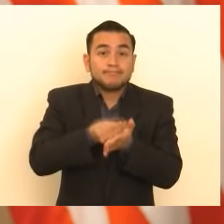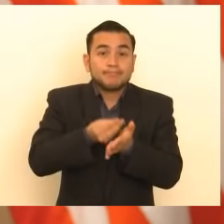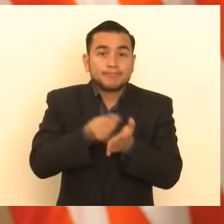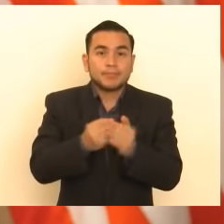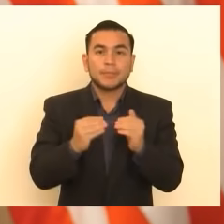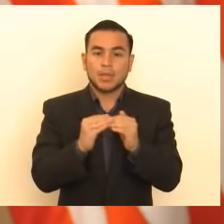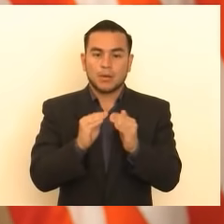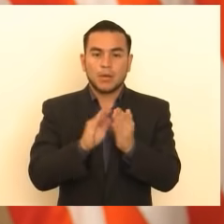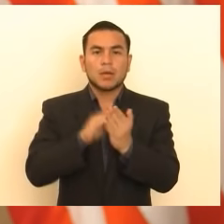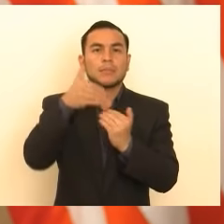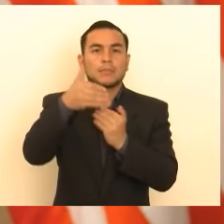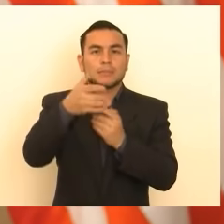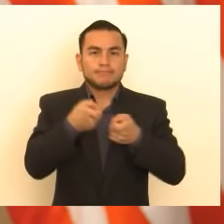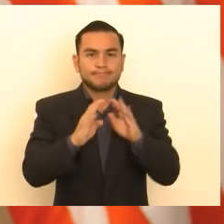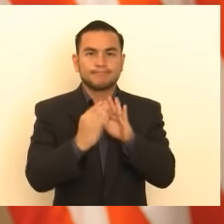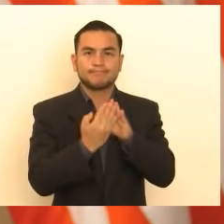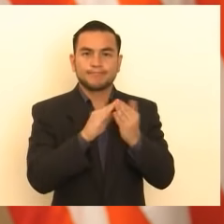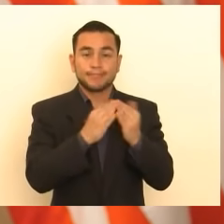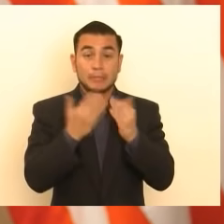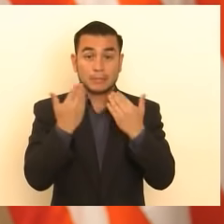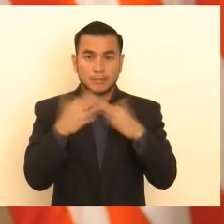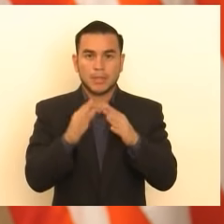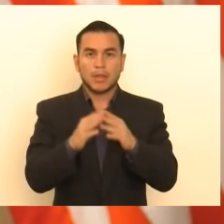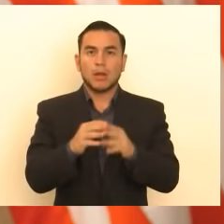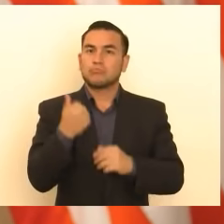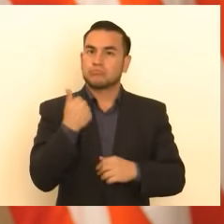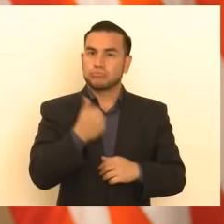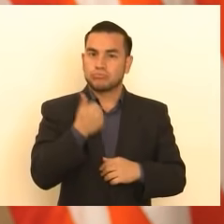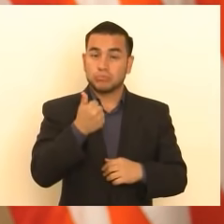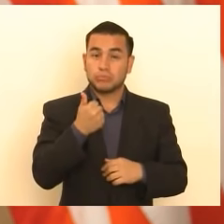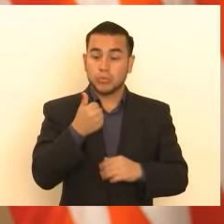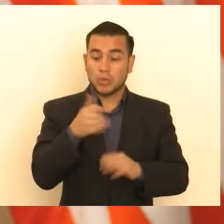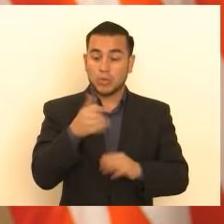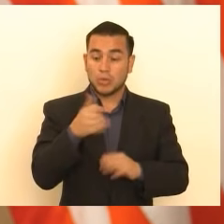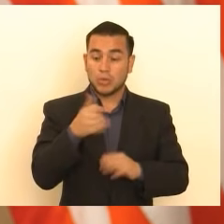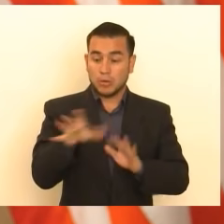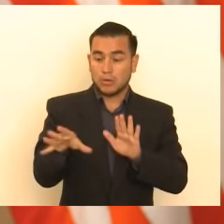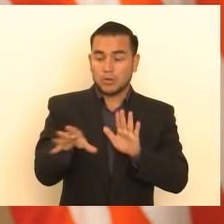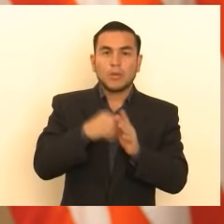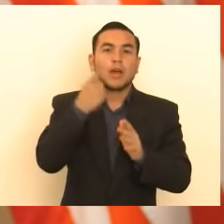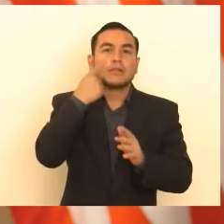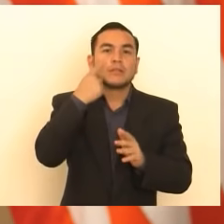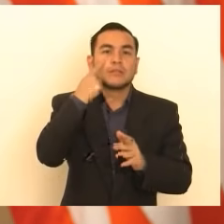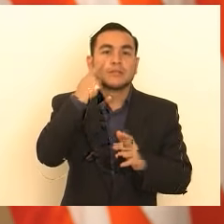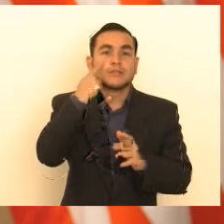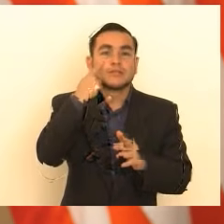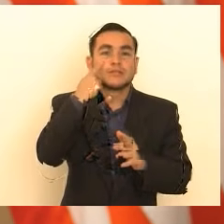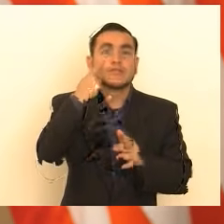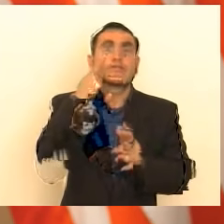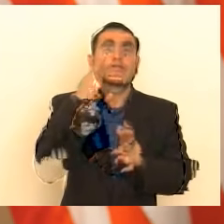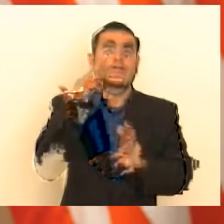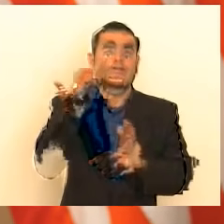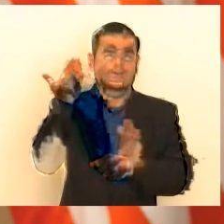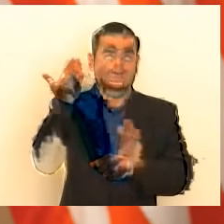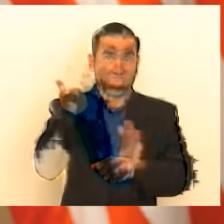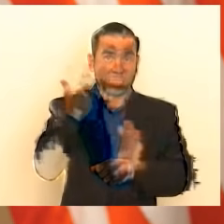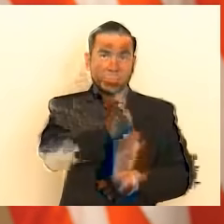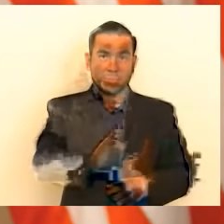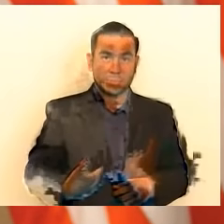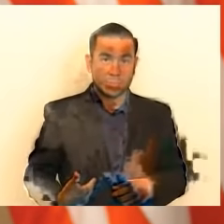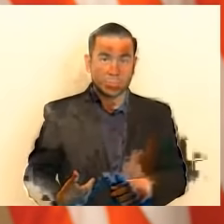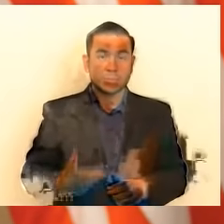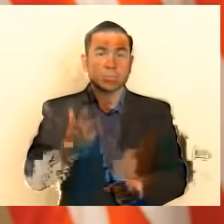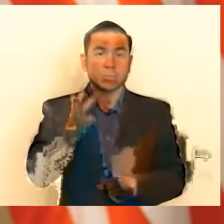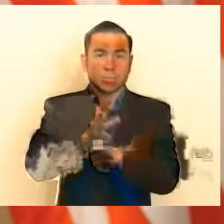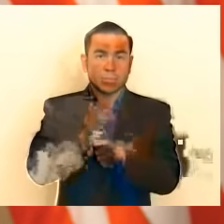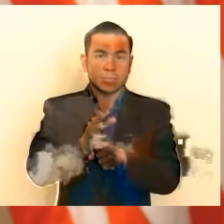control territorial, que ha sido un éxito, que está siendo replicado ahora en Guatemala, con éxito también, y un saludo al presidente por el éxito que está teniendo los primeros días